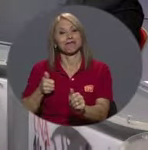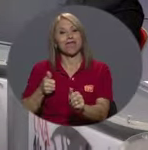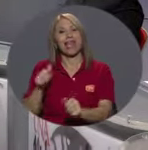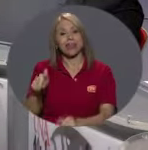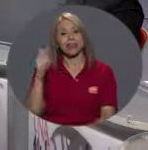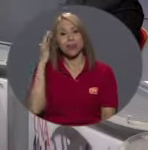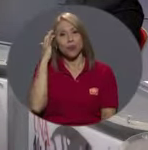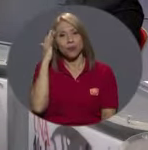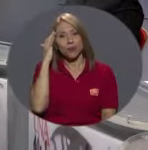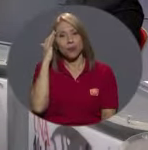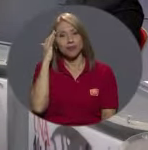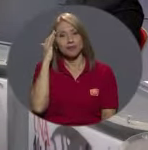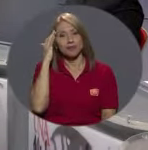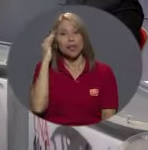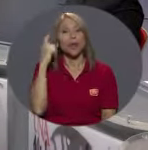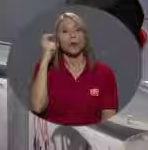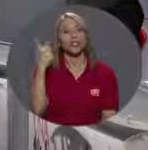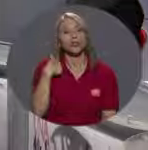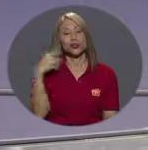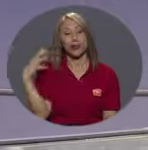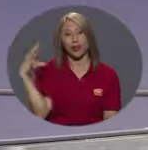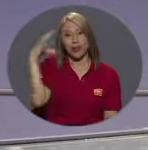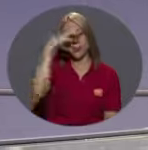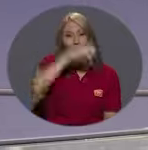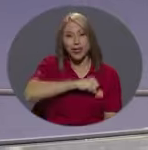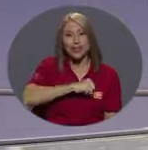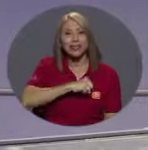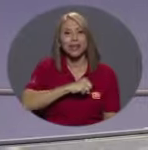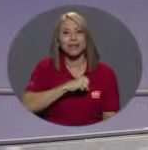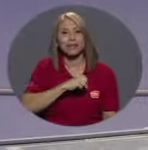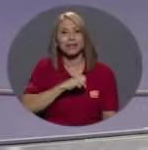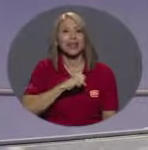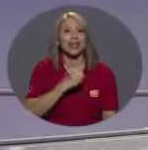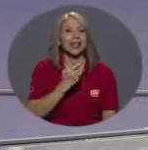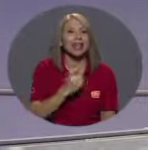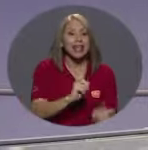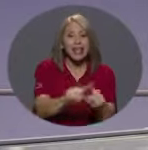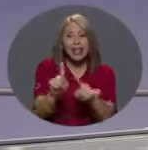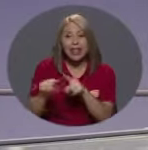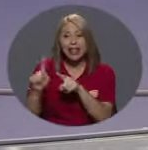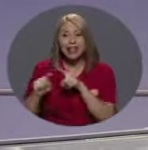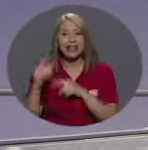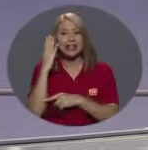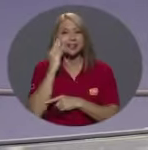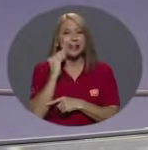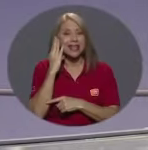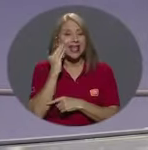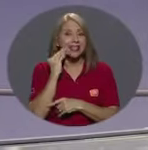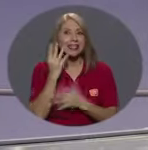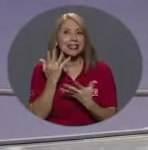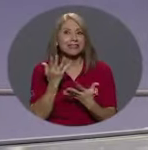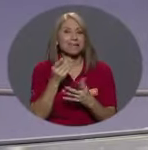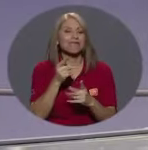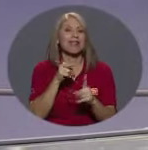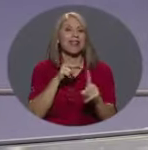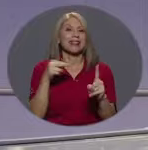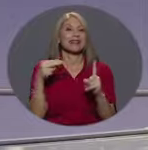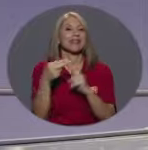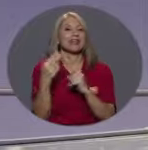digo, las experiencias que yo me he dado cuenta nos llevan a otro nivel, digamos, de expectativa.